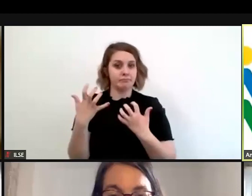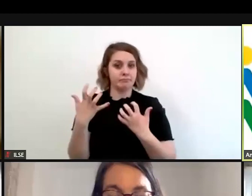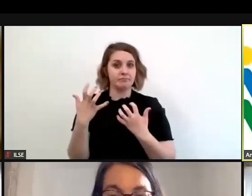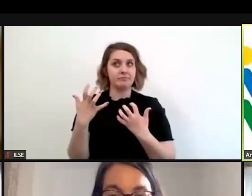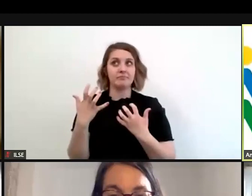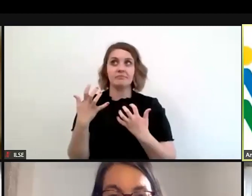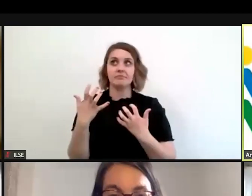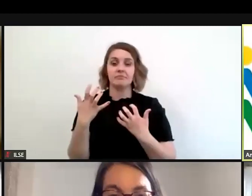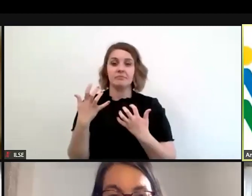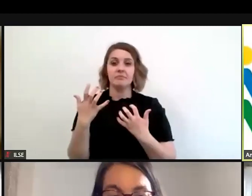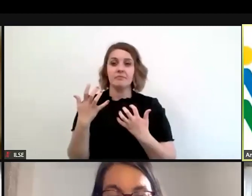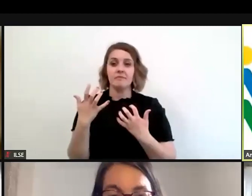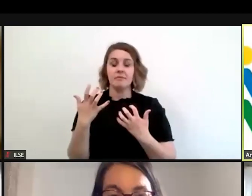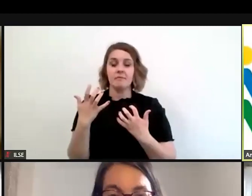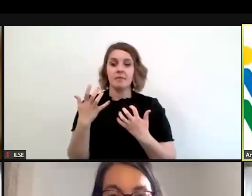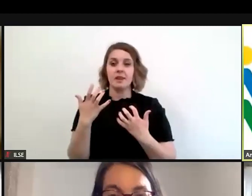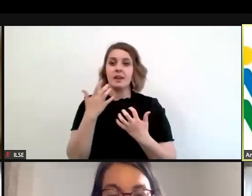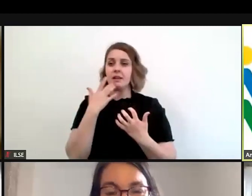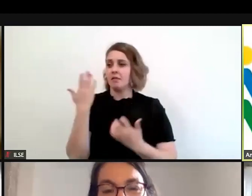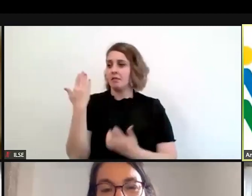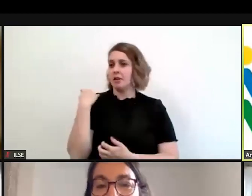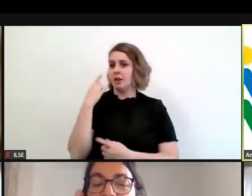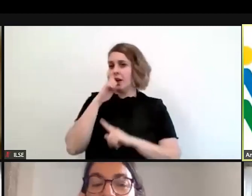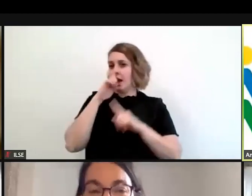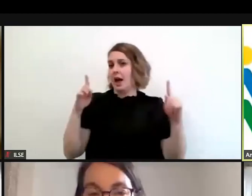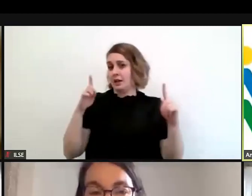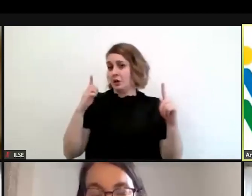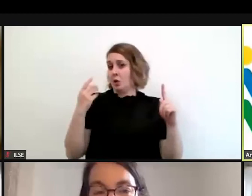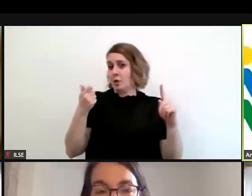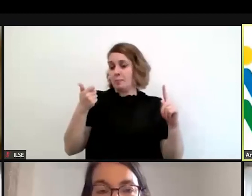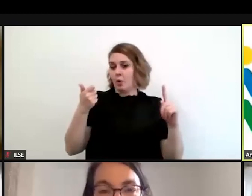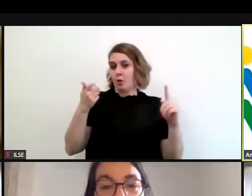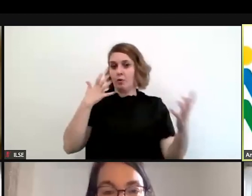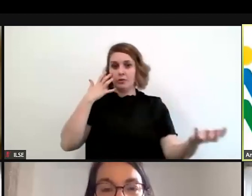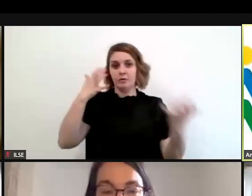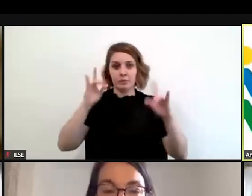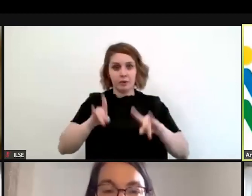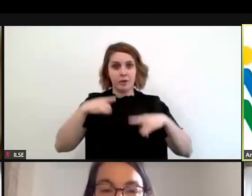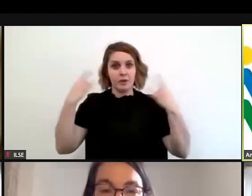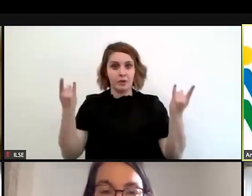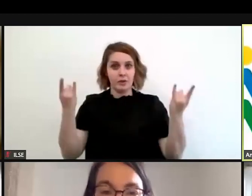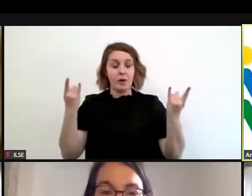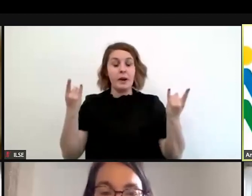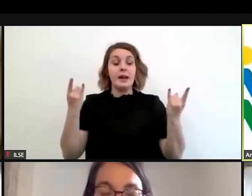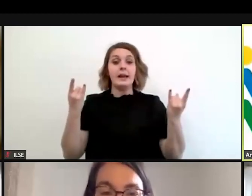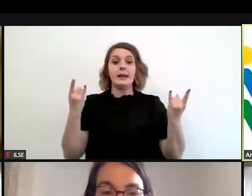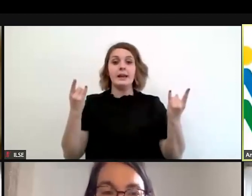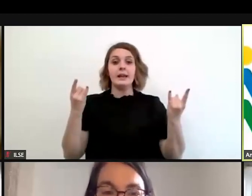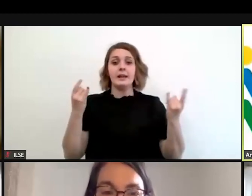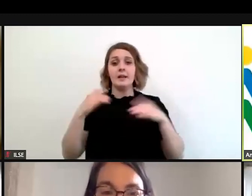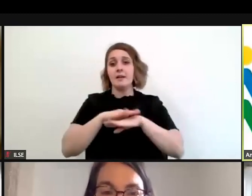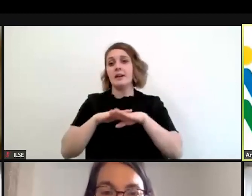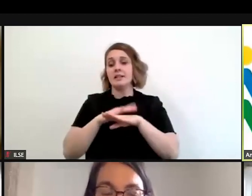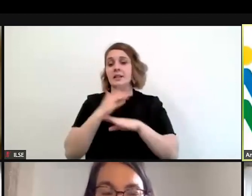mucho más inminente, pues desde hace un año y nada, que esto se ha implantado, y es tan fundamental